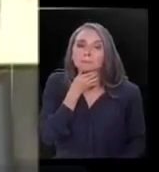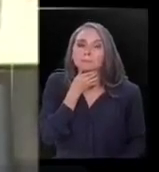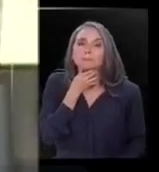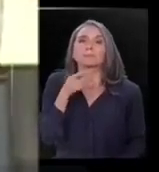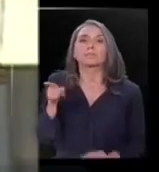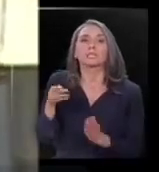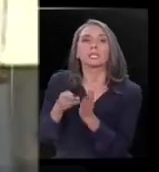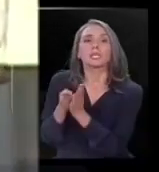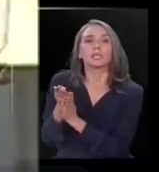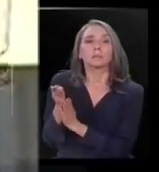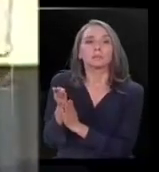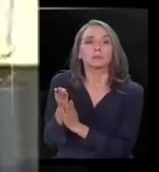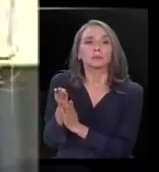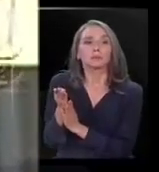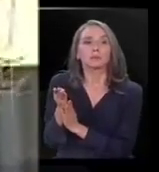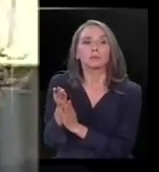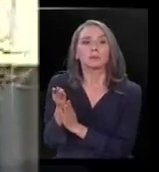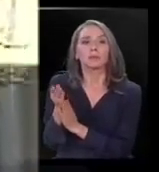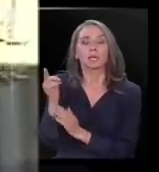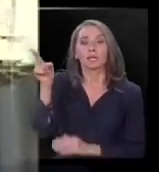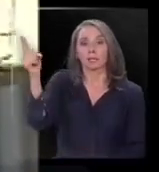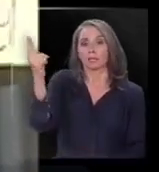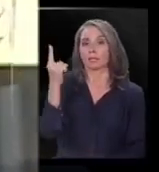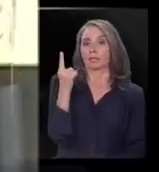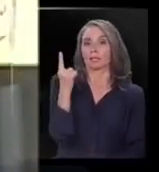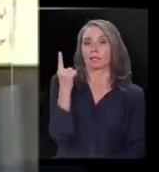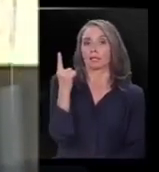Y empezó con...